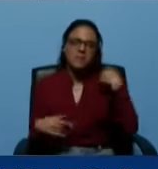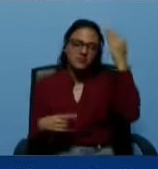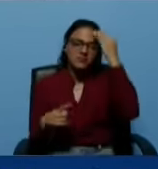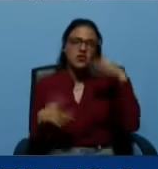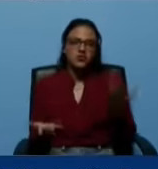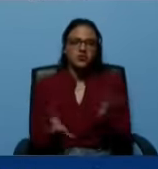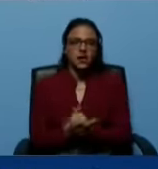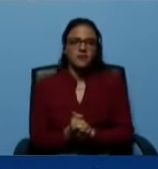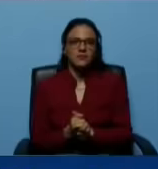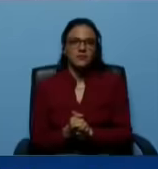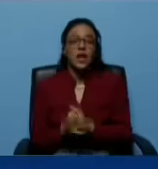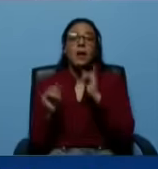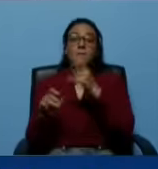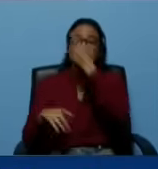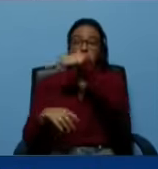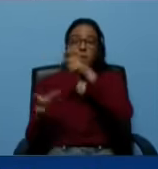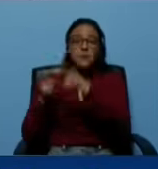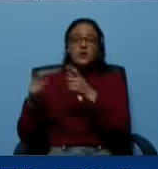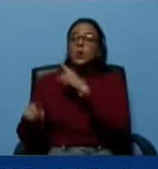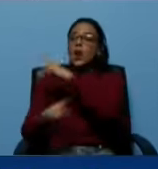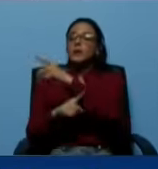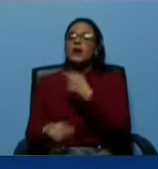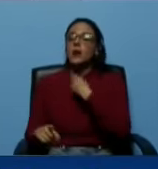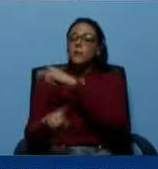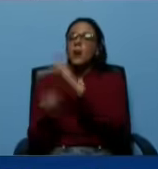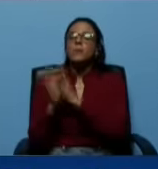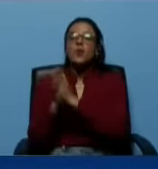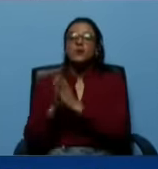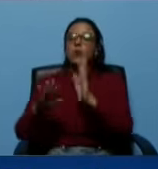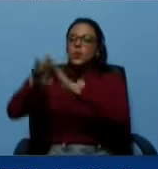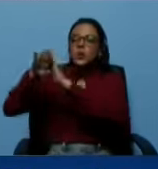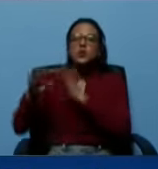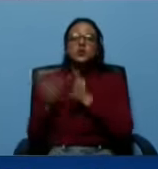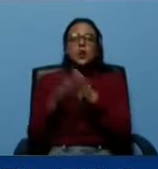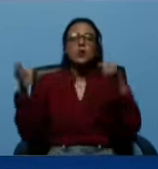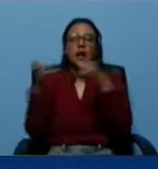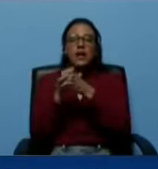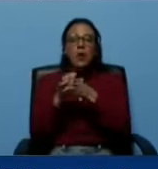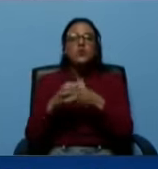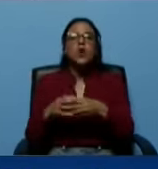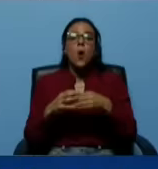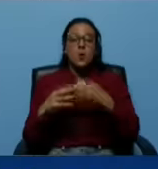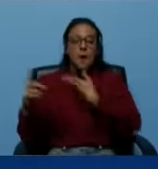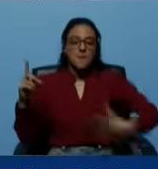Comando Sur, y le dio la orden. Así como le dio la orden que convocara una cumbre de presidentes.